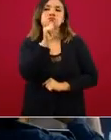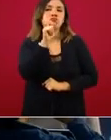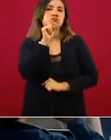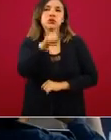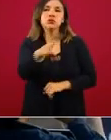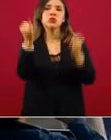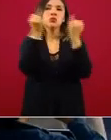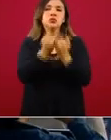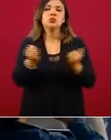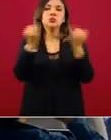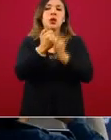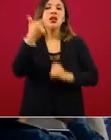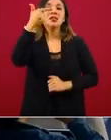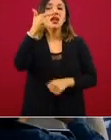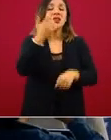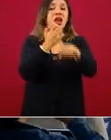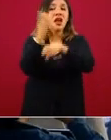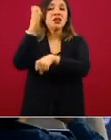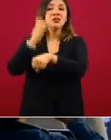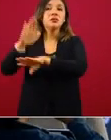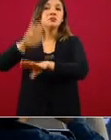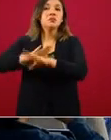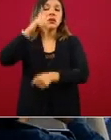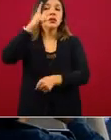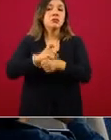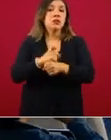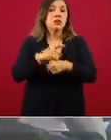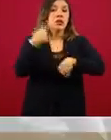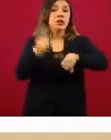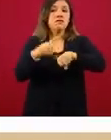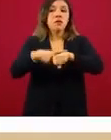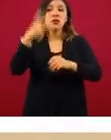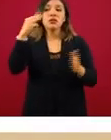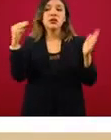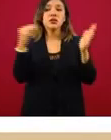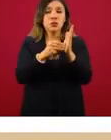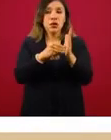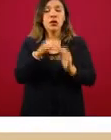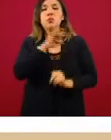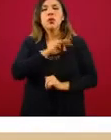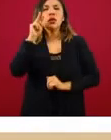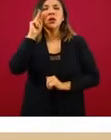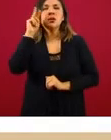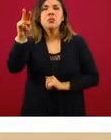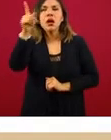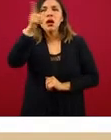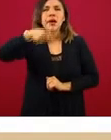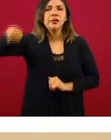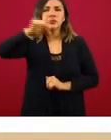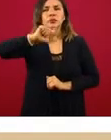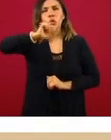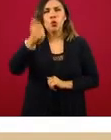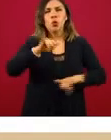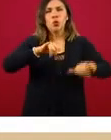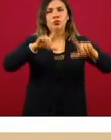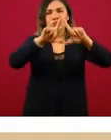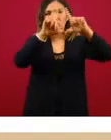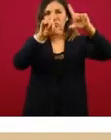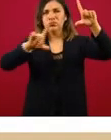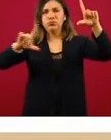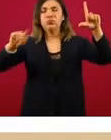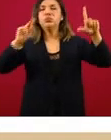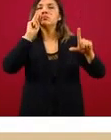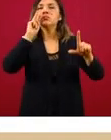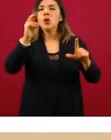siguen siendo 7 las entidades federativas que tienen el mayor rango, que son de 3,000, y las podemos ver claramente en la siguiente diapositiva, que las